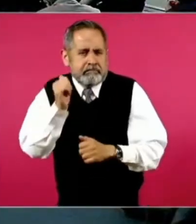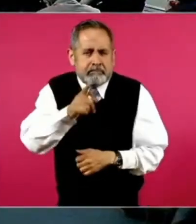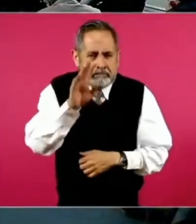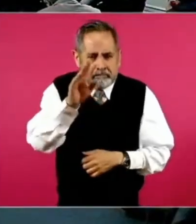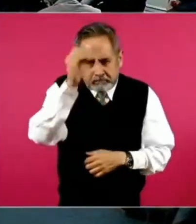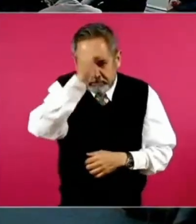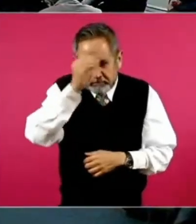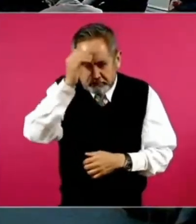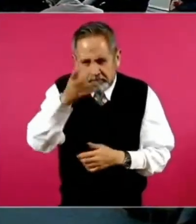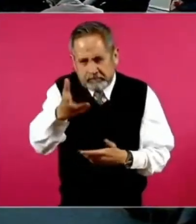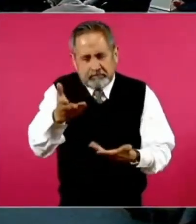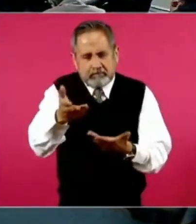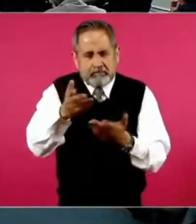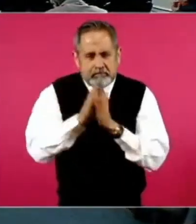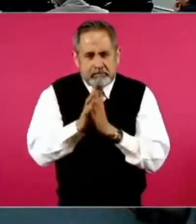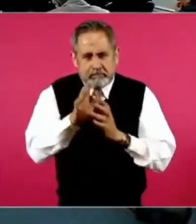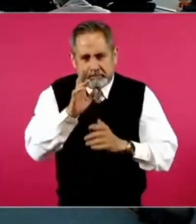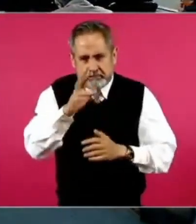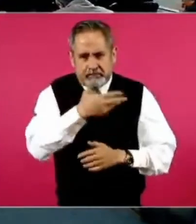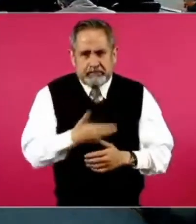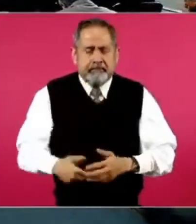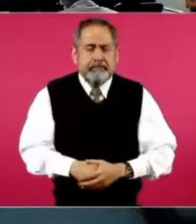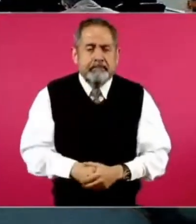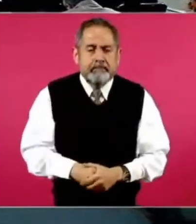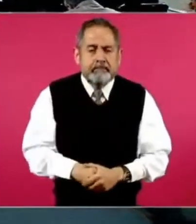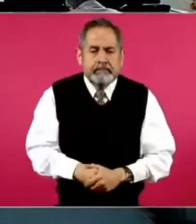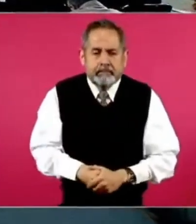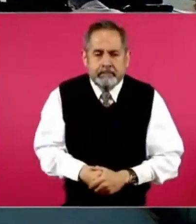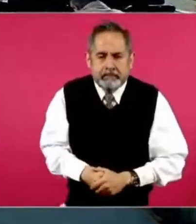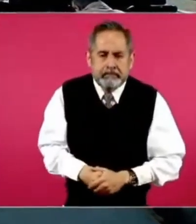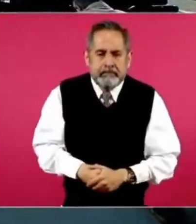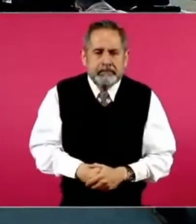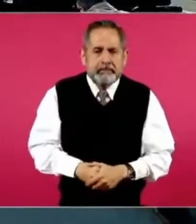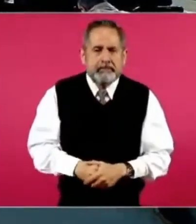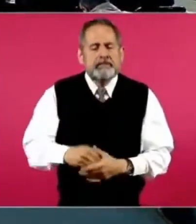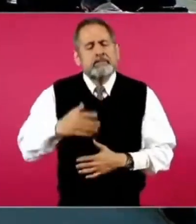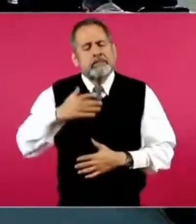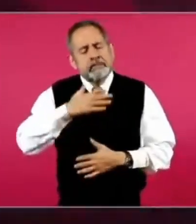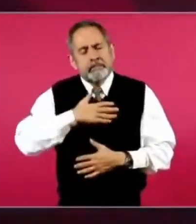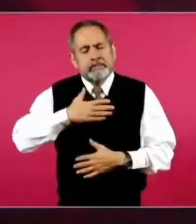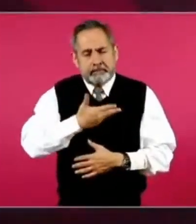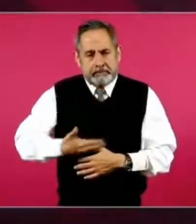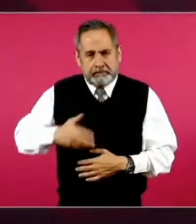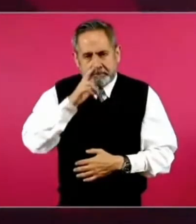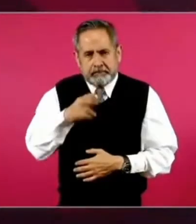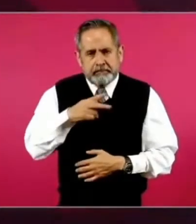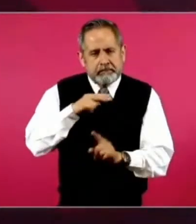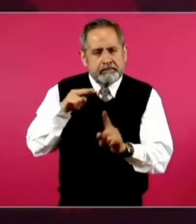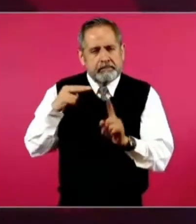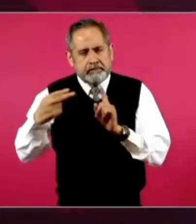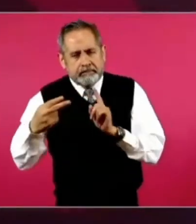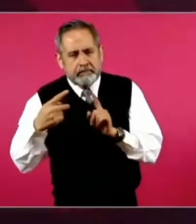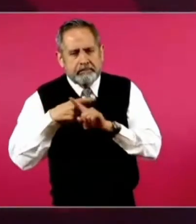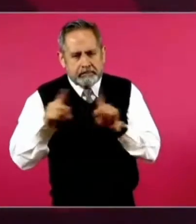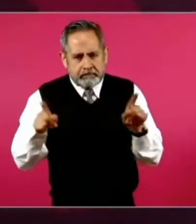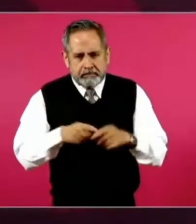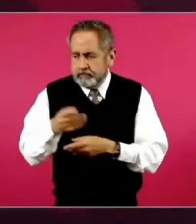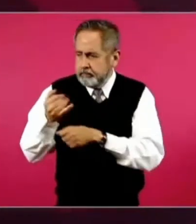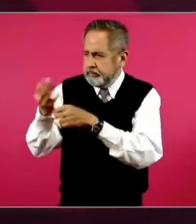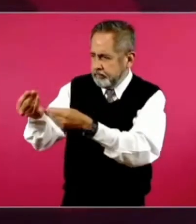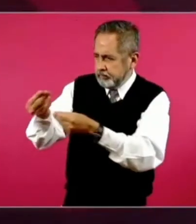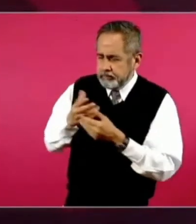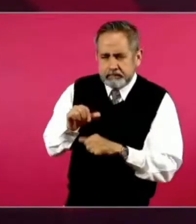opinión sobre este respecto, presidente. No, es que yo tengo una visión distinta y también tengo otra